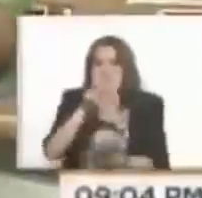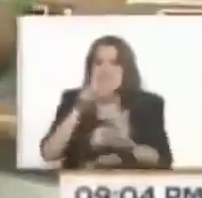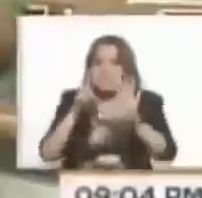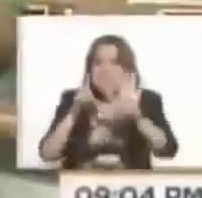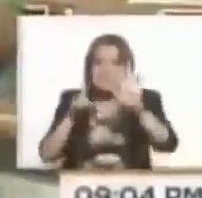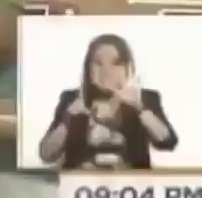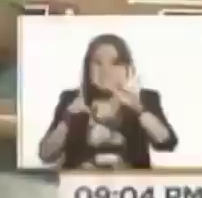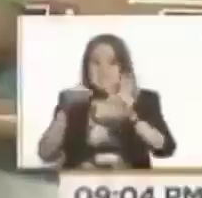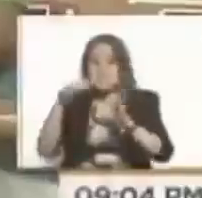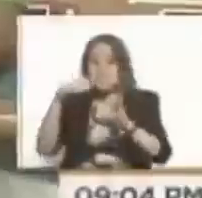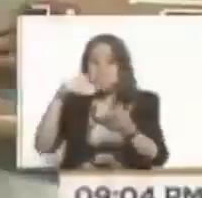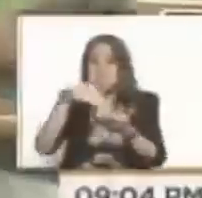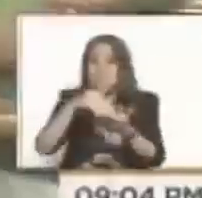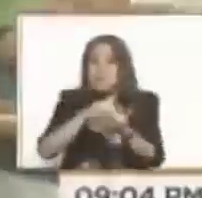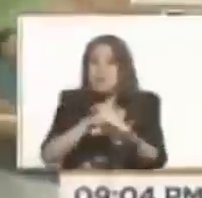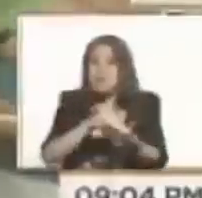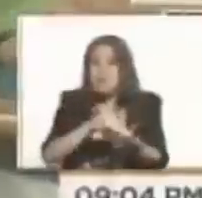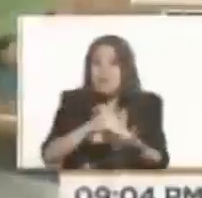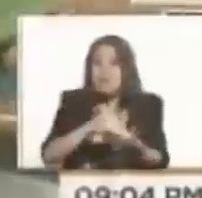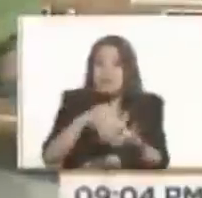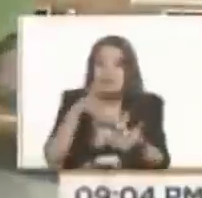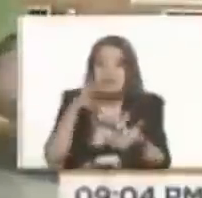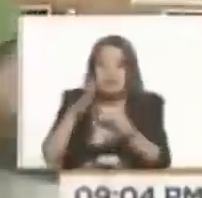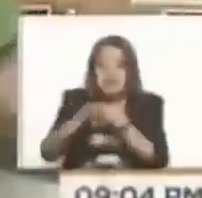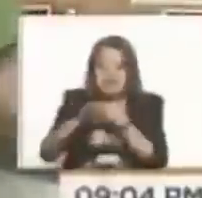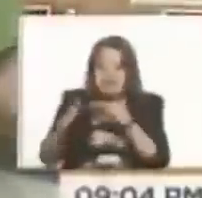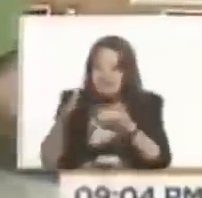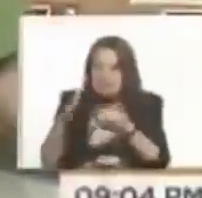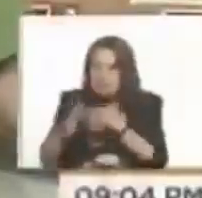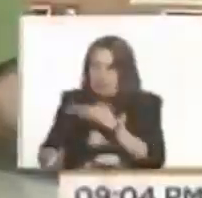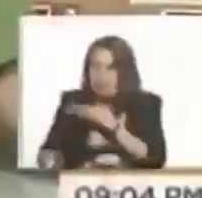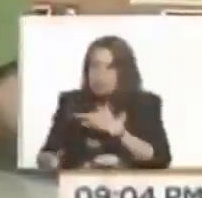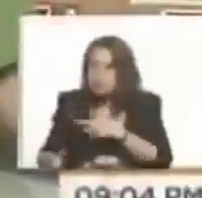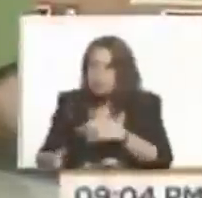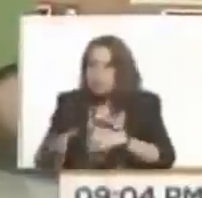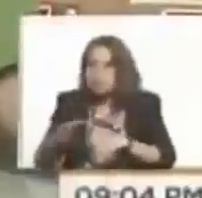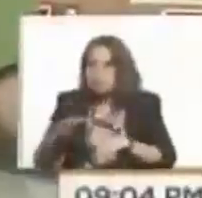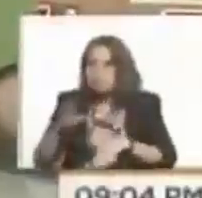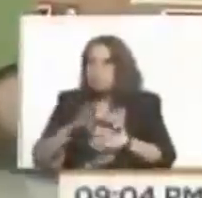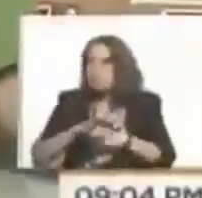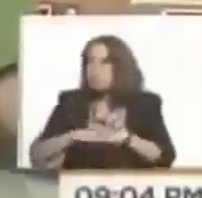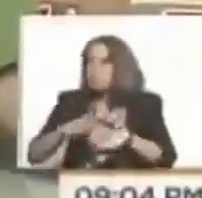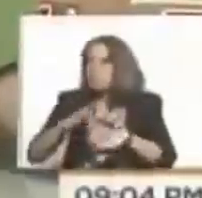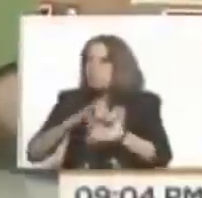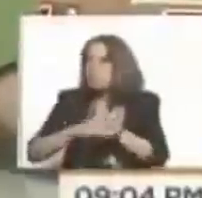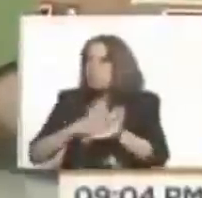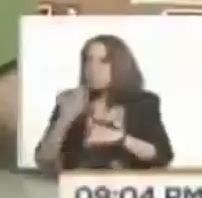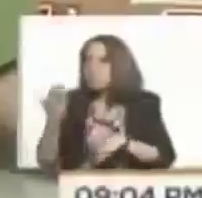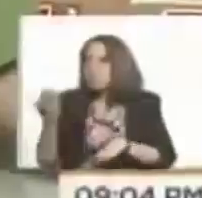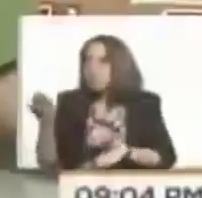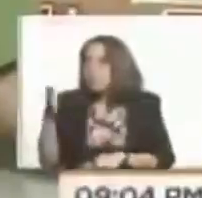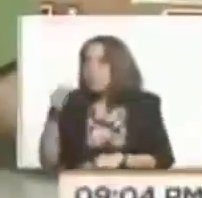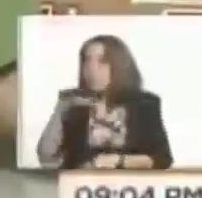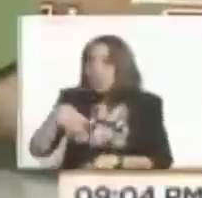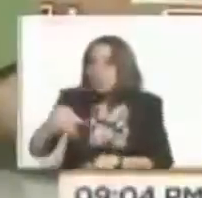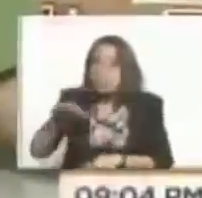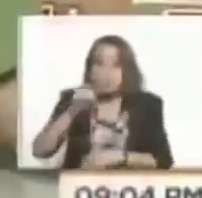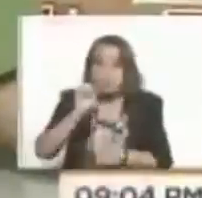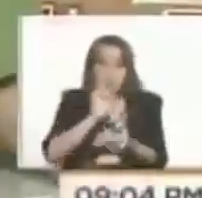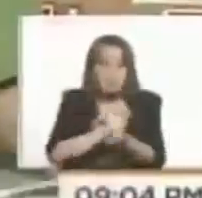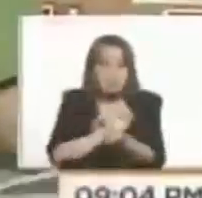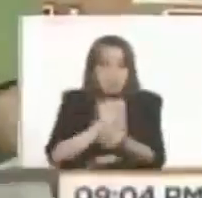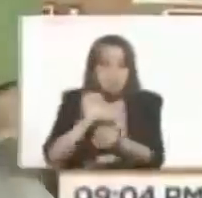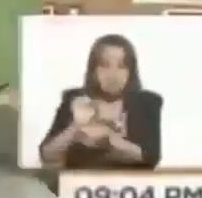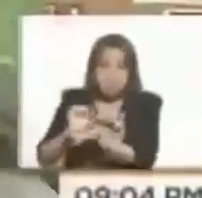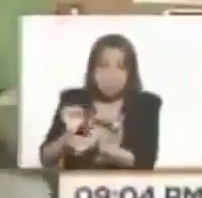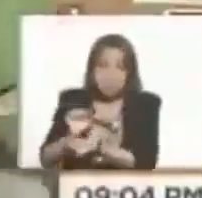pueblos libres estamos obligados a reunirnos para conspirar en nuestra defensa, dijo Cabello. El vicepresidente del PSV enfatizó